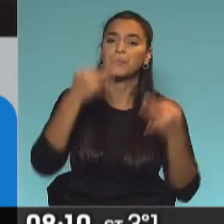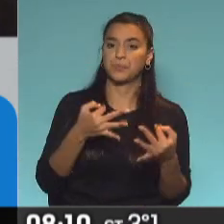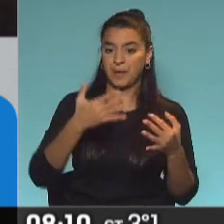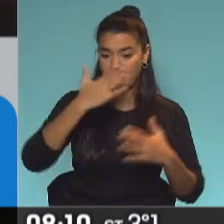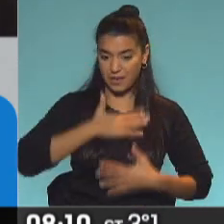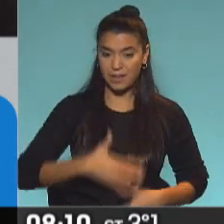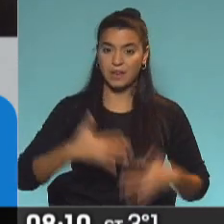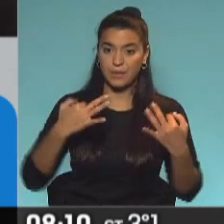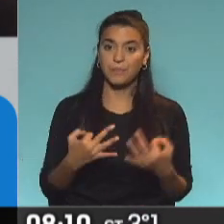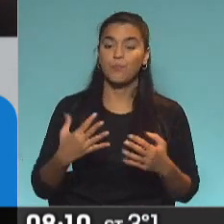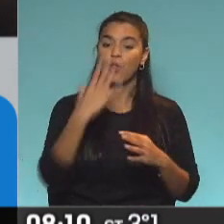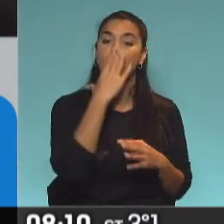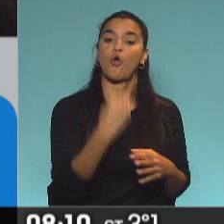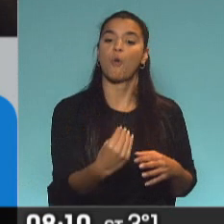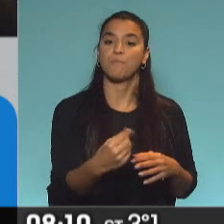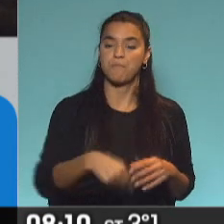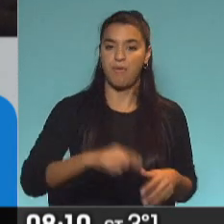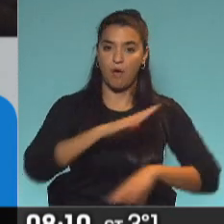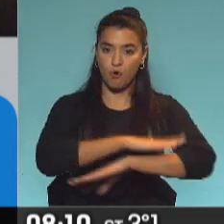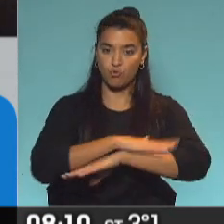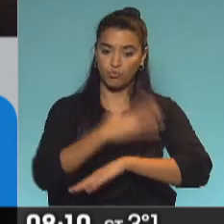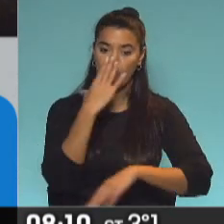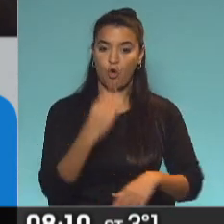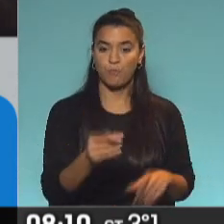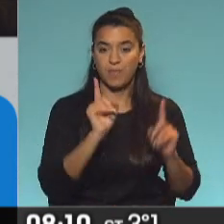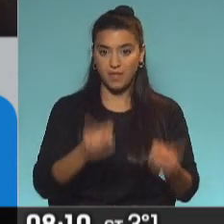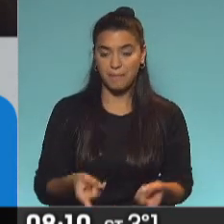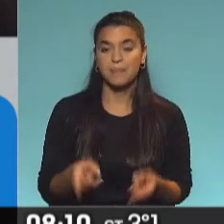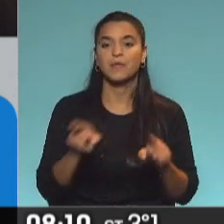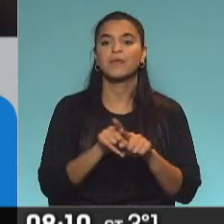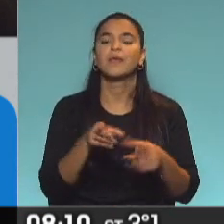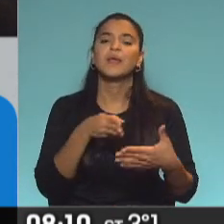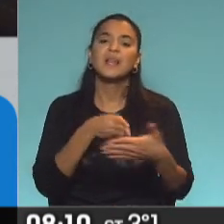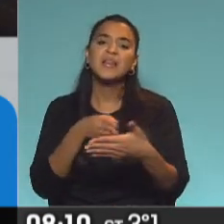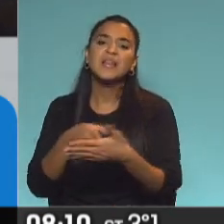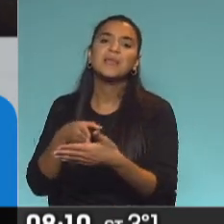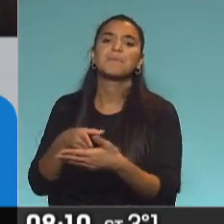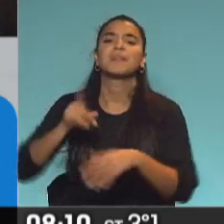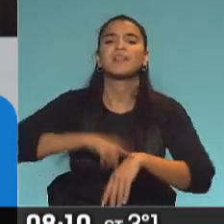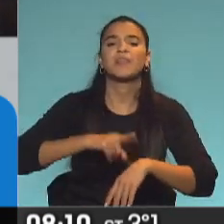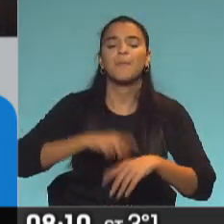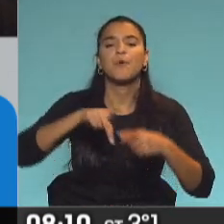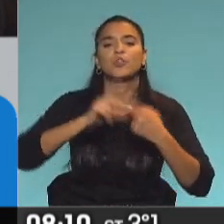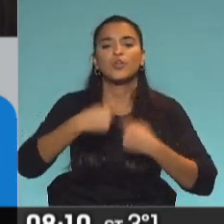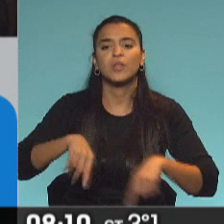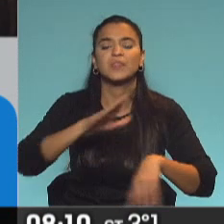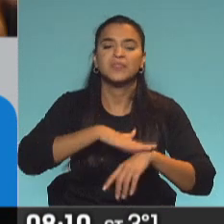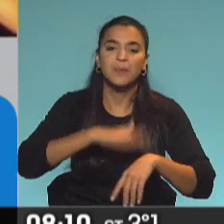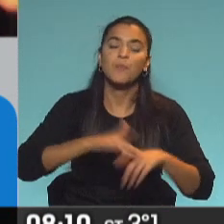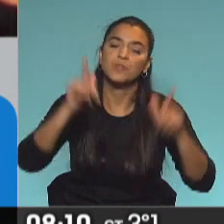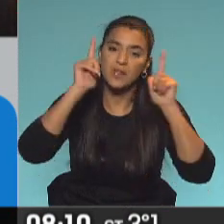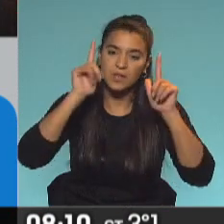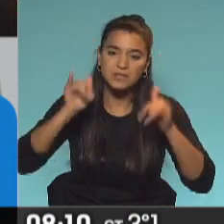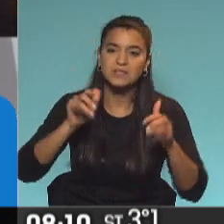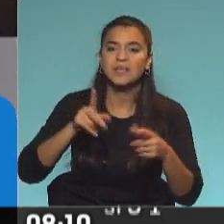chicos imitan nuestras conductas, y además que le limiten el tiempo de la tecnología, que los chicos tengan un tiempo de entretenimiento